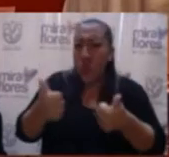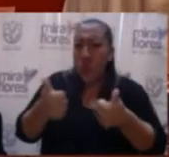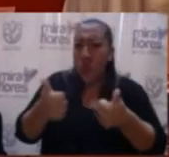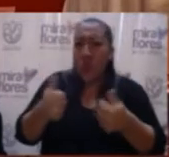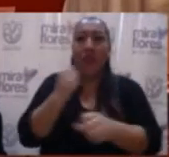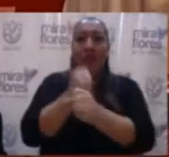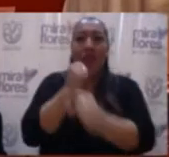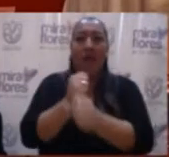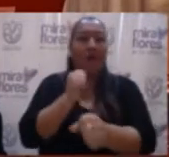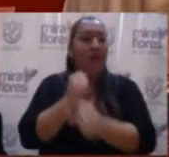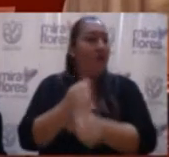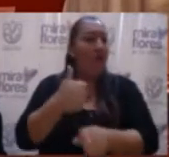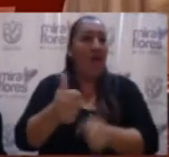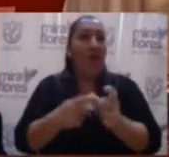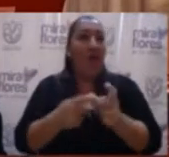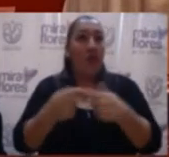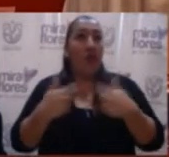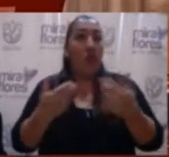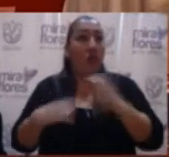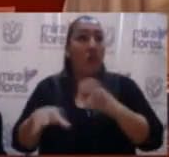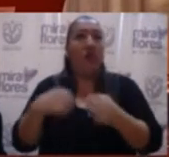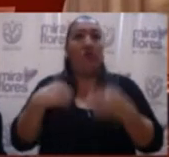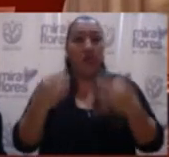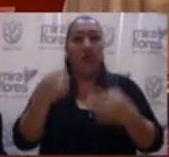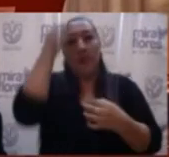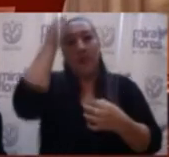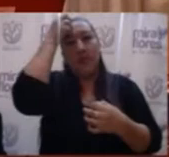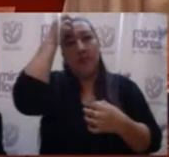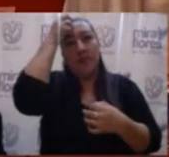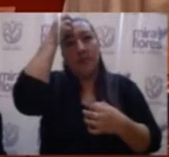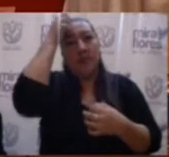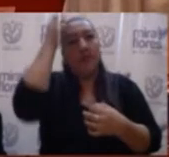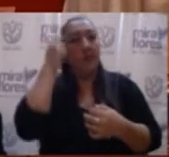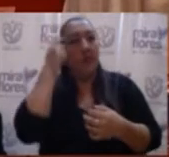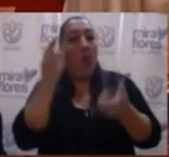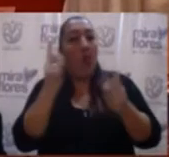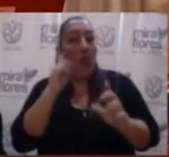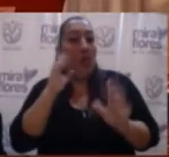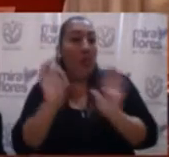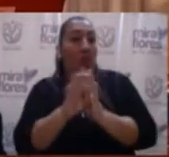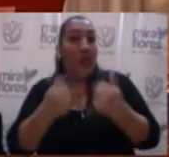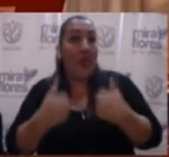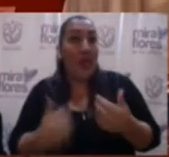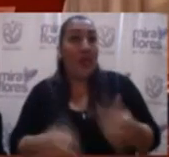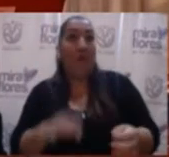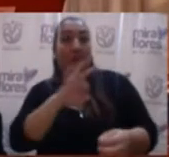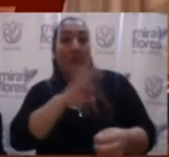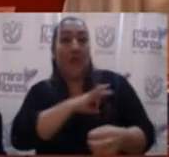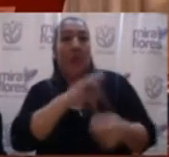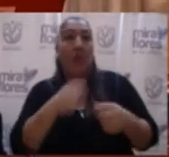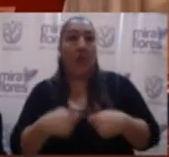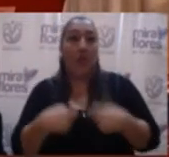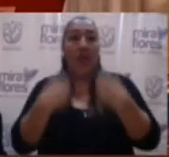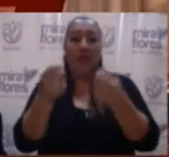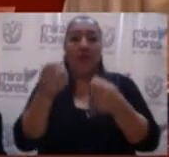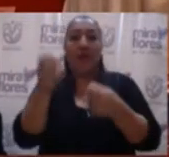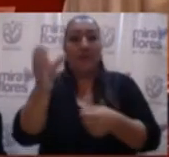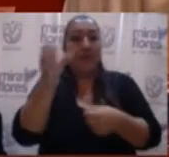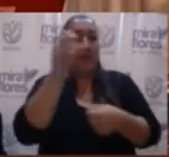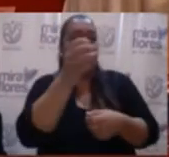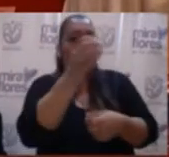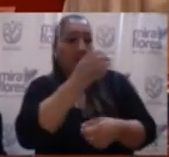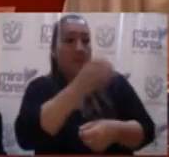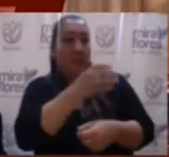trabajo. Lo que voy a hacer, como siempre que tenemos alguna distinción o algún premio, voy a pasar el premio